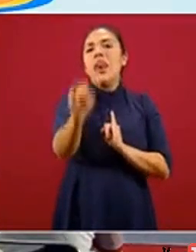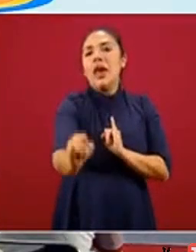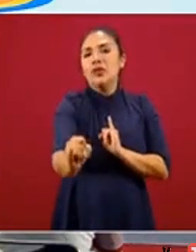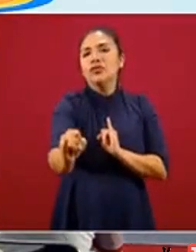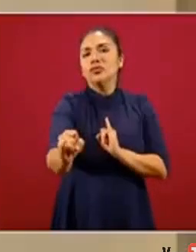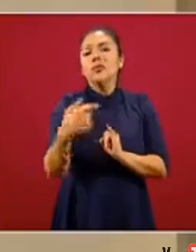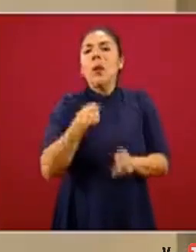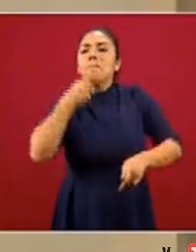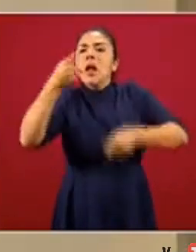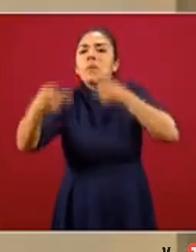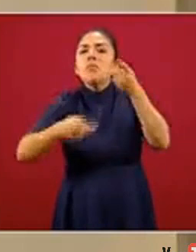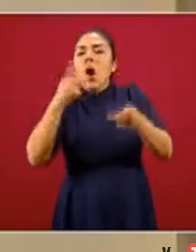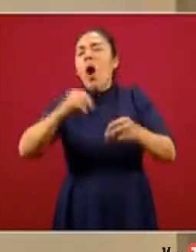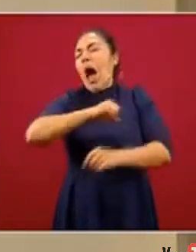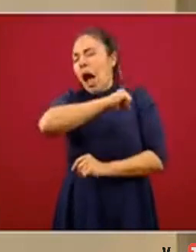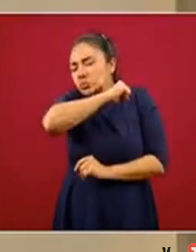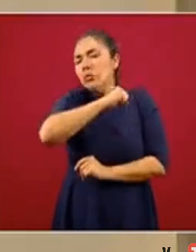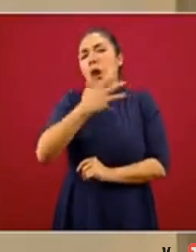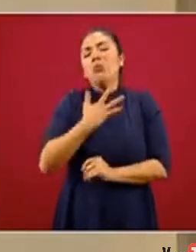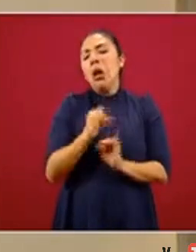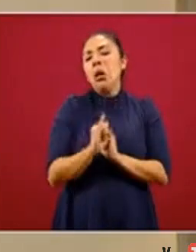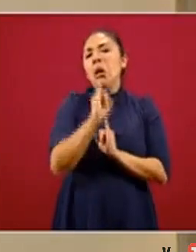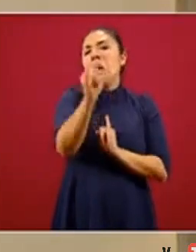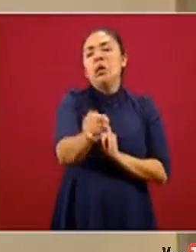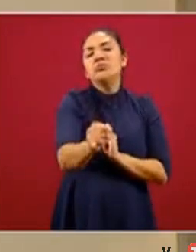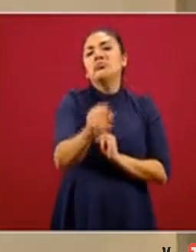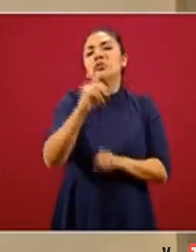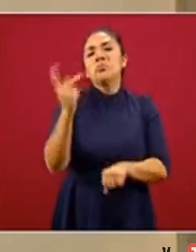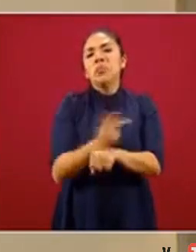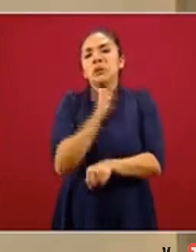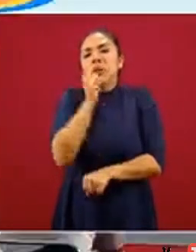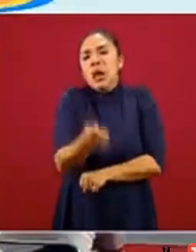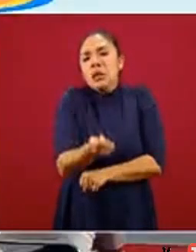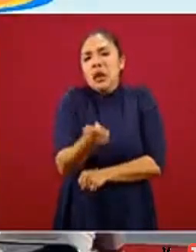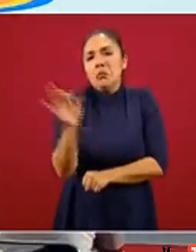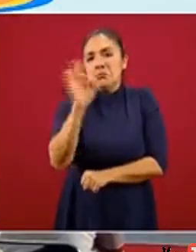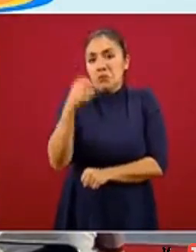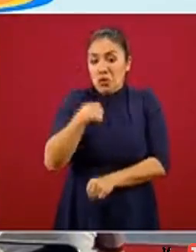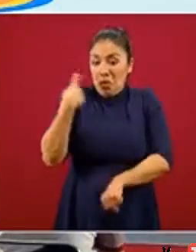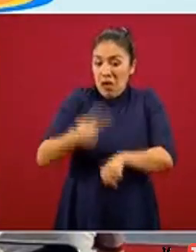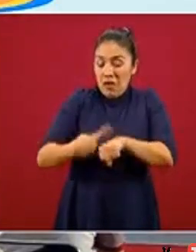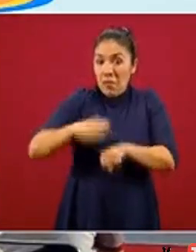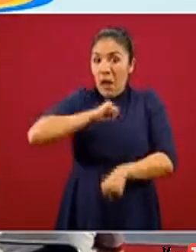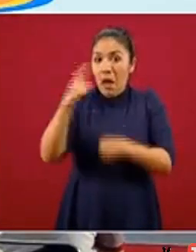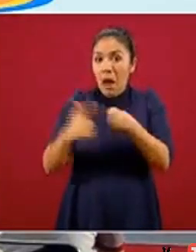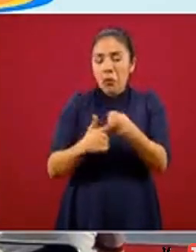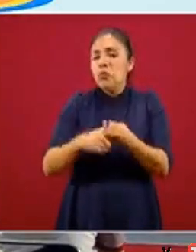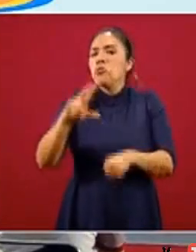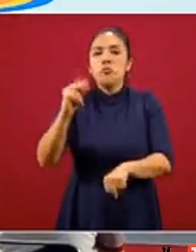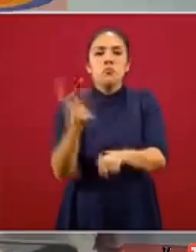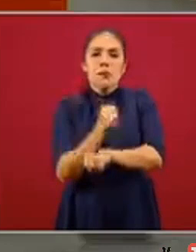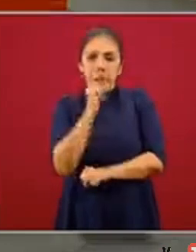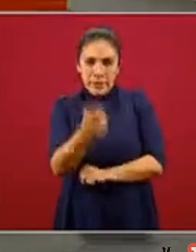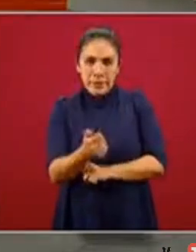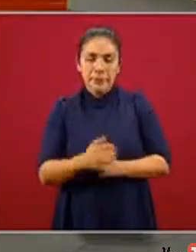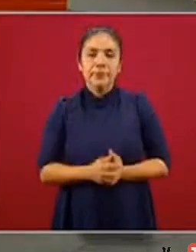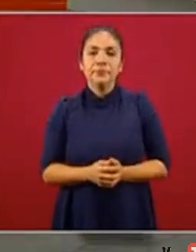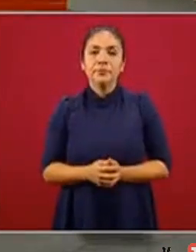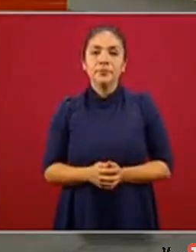saliva contaminadas en el caso de que yo tuviera coronavirus o algún otro virus respiratorio. La siguiente, por favor.